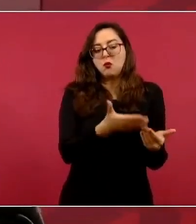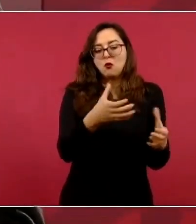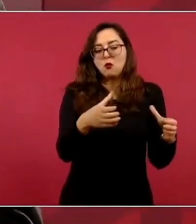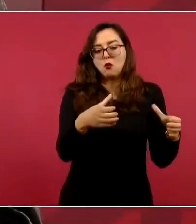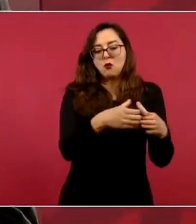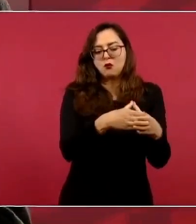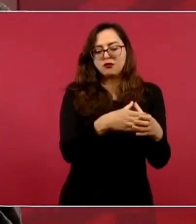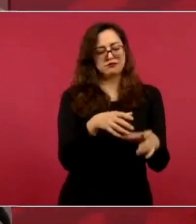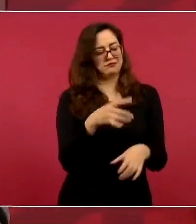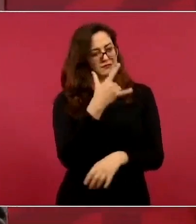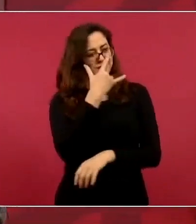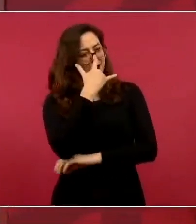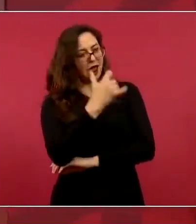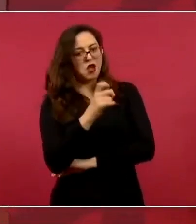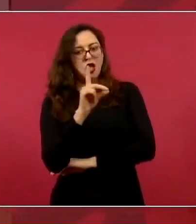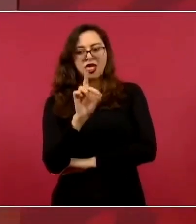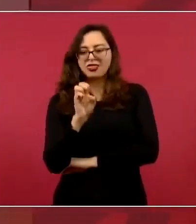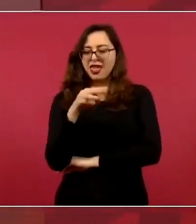Siempre digo,